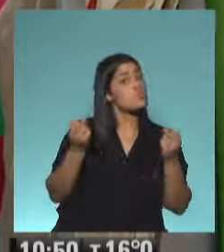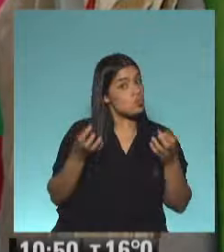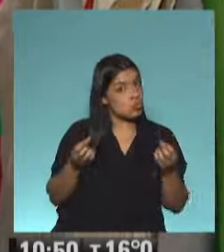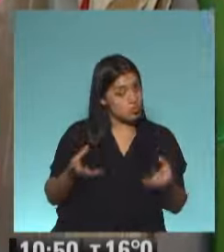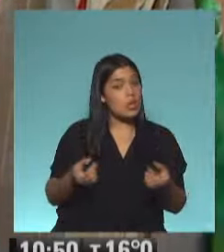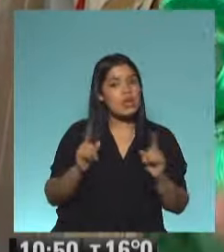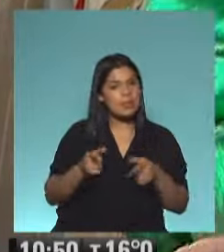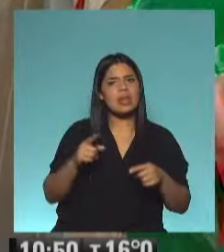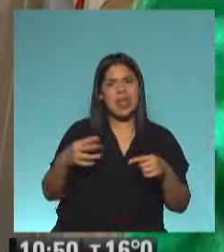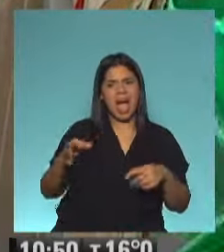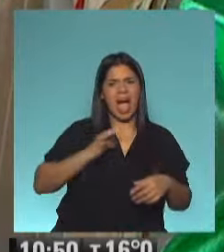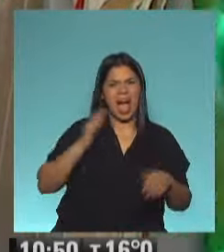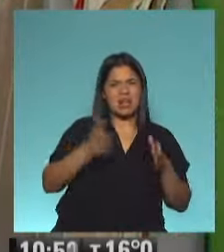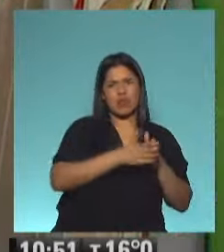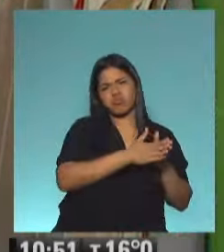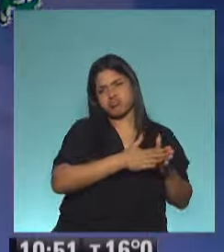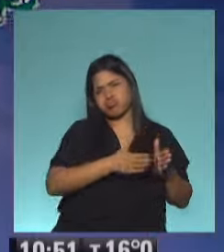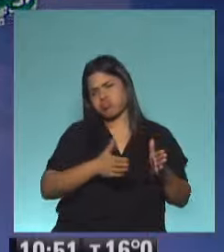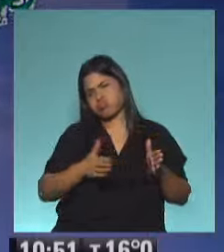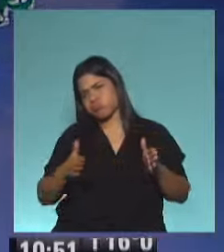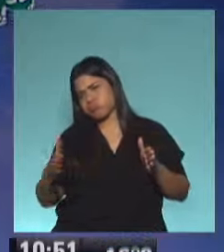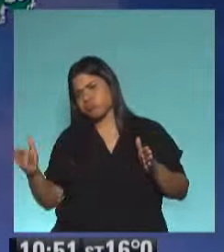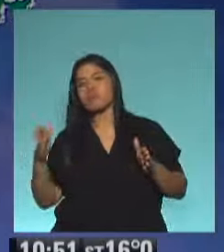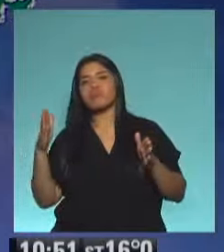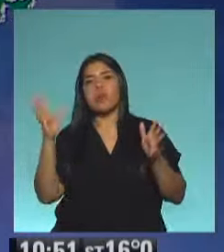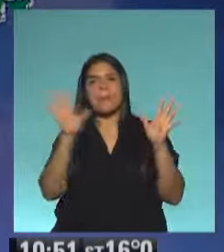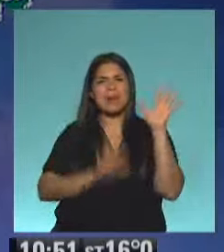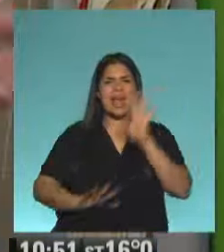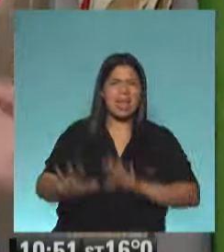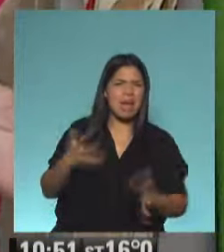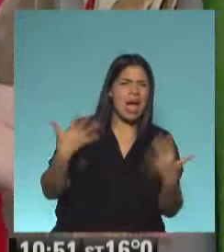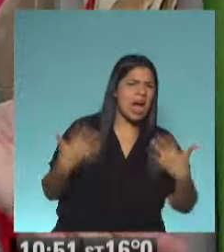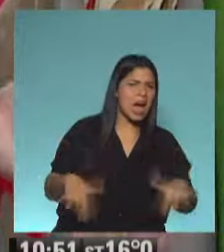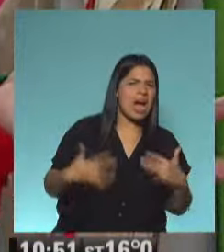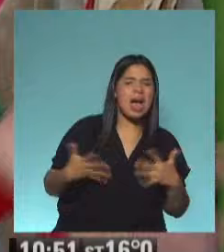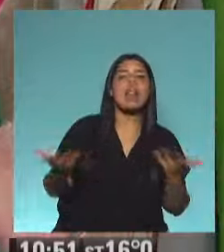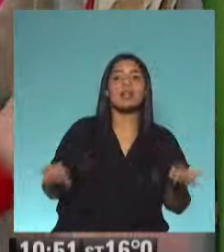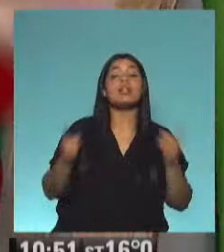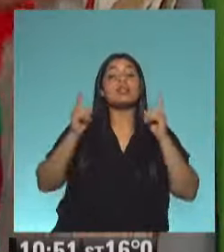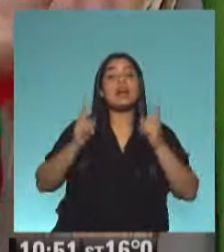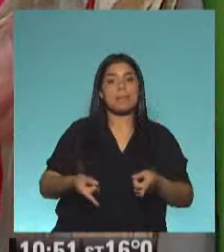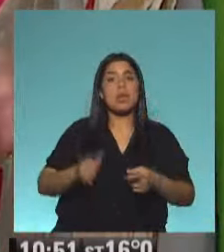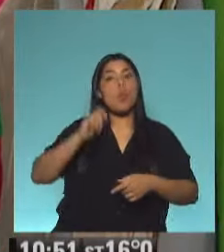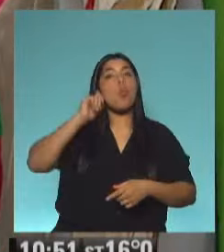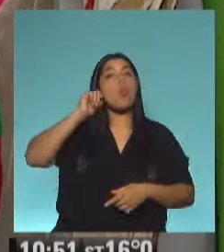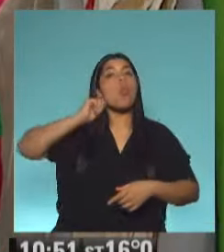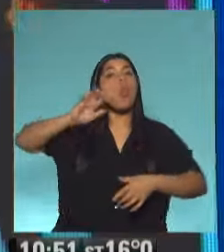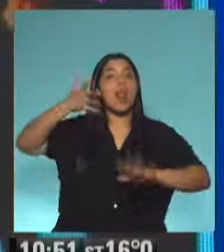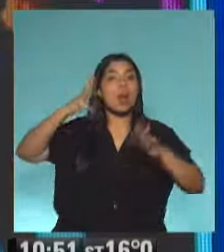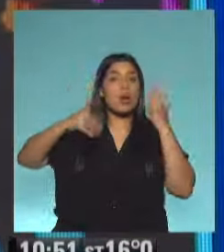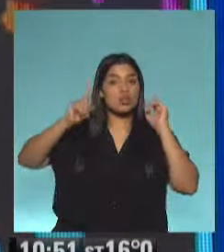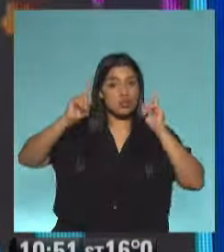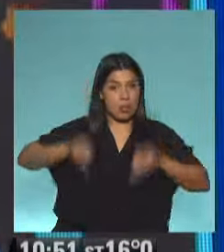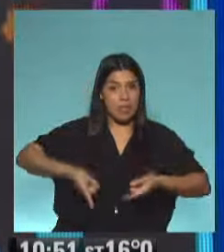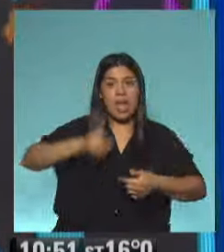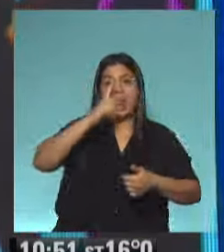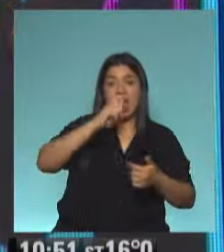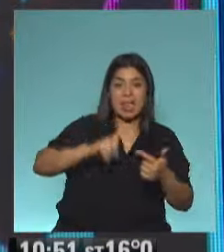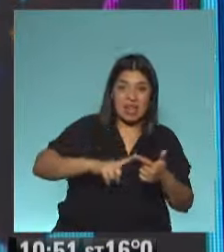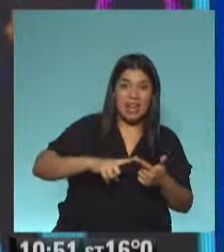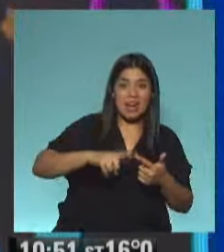preparaban durante todo el año. Cartapesta. ¿Sí? Cartapesta. Y hablamos del carnaval de Gualeguaychú, del carnaval de Corrientes, del carnaval de Entre